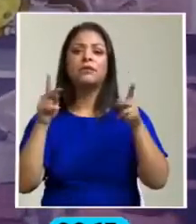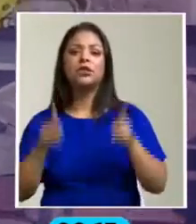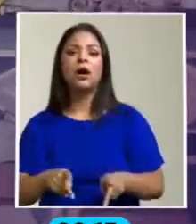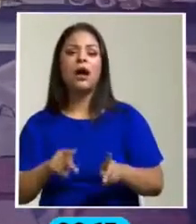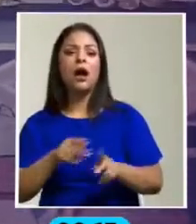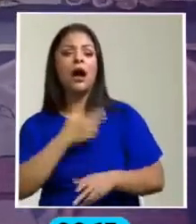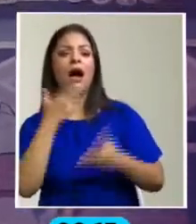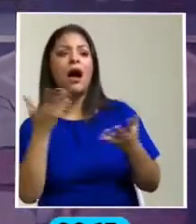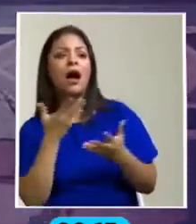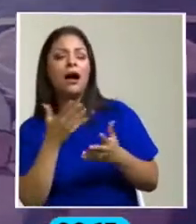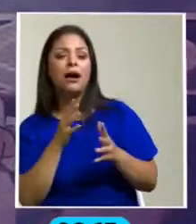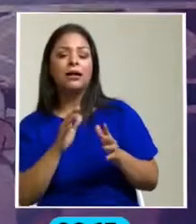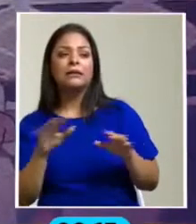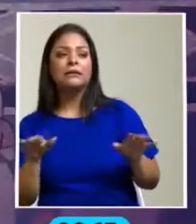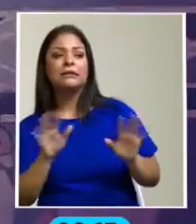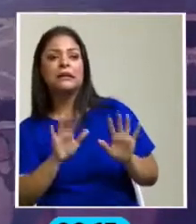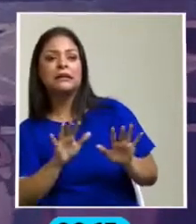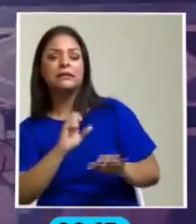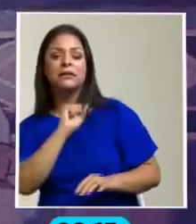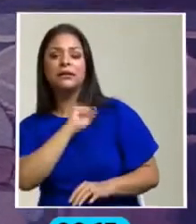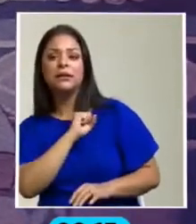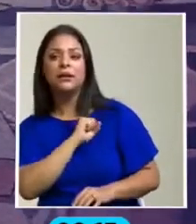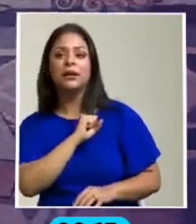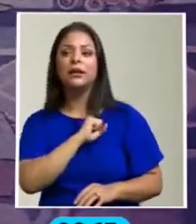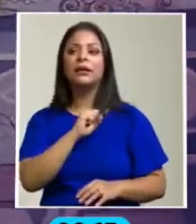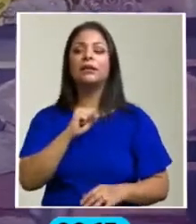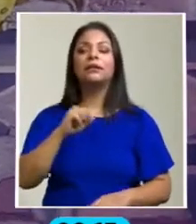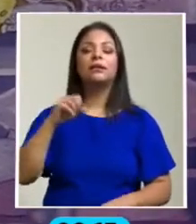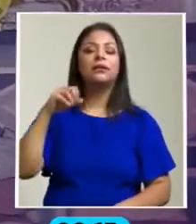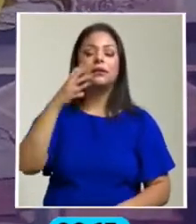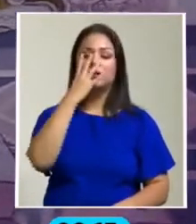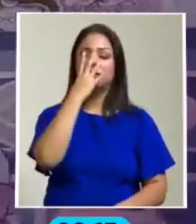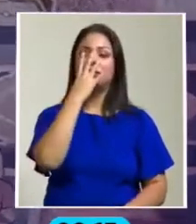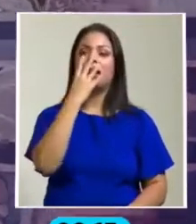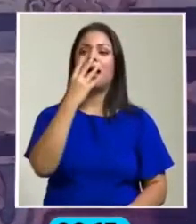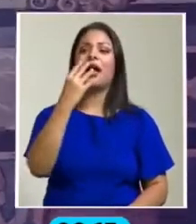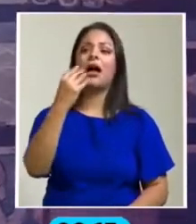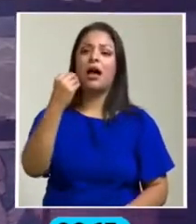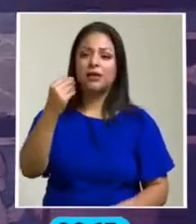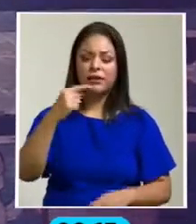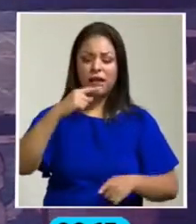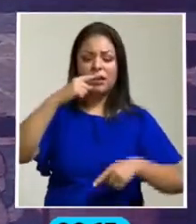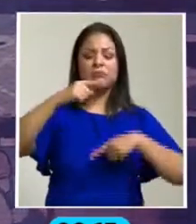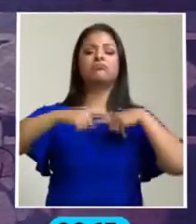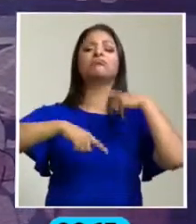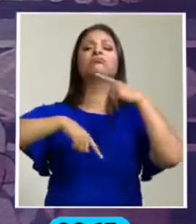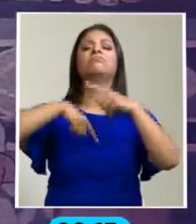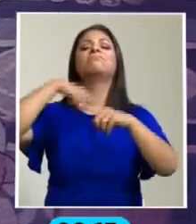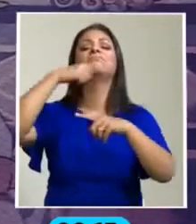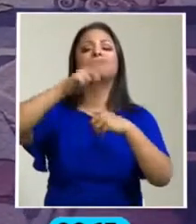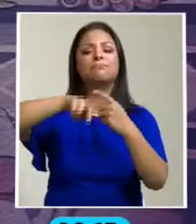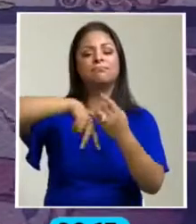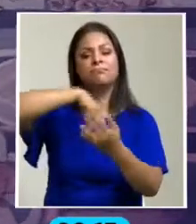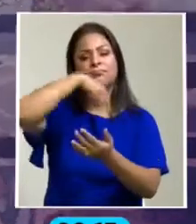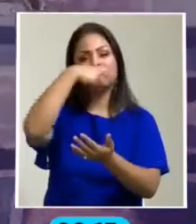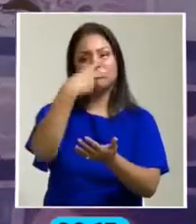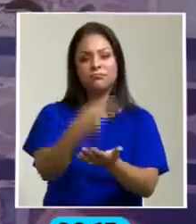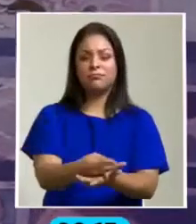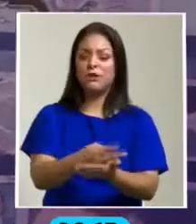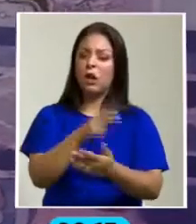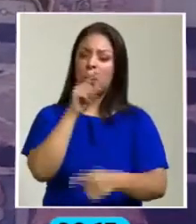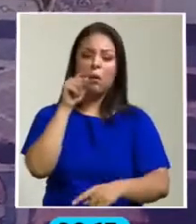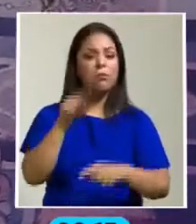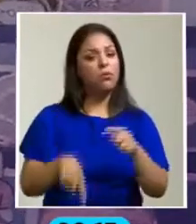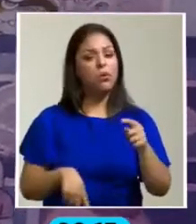la Danta se desplomó hacia adelante y se precipitó sin poder evitarlo. ¡Ay, niña